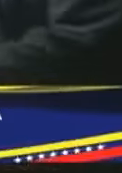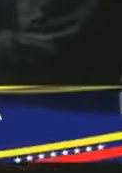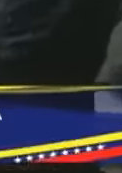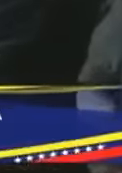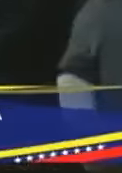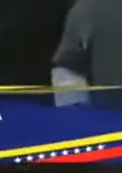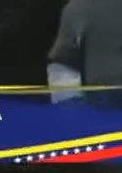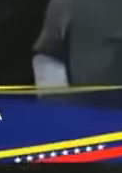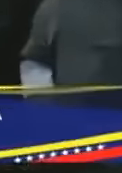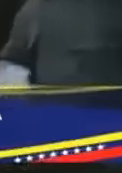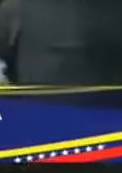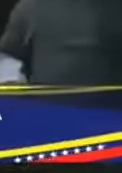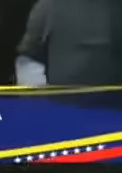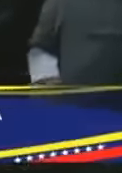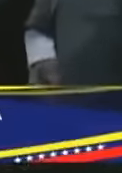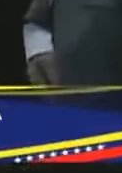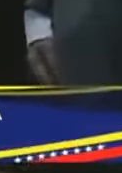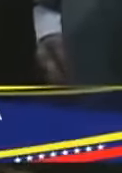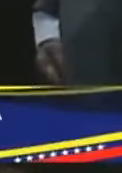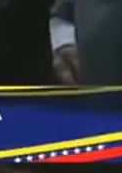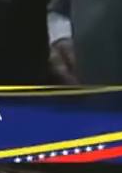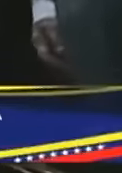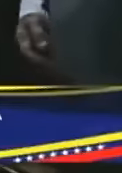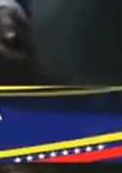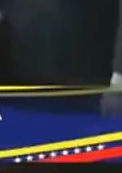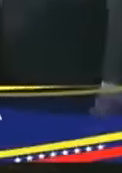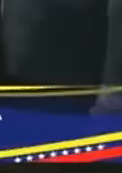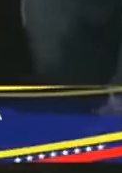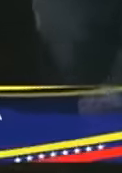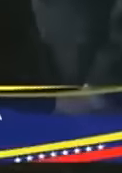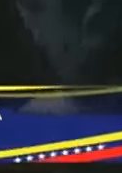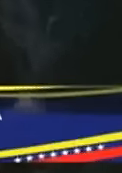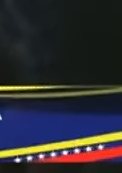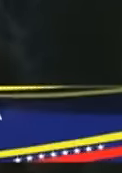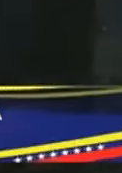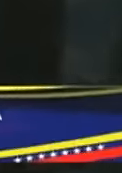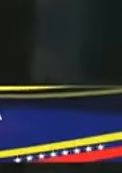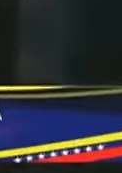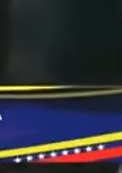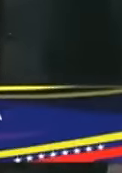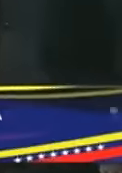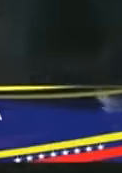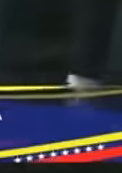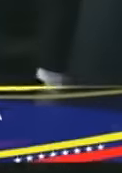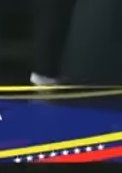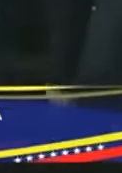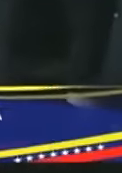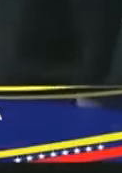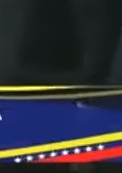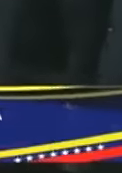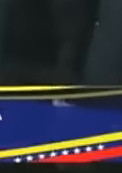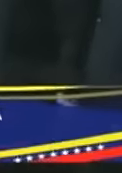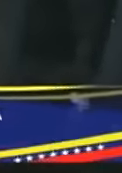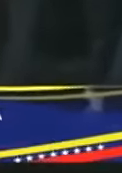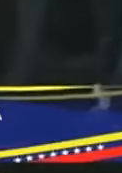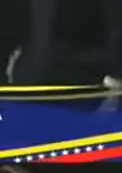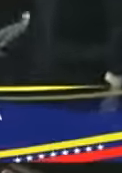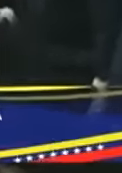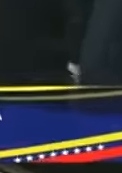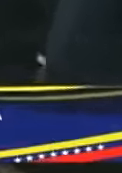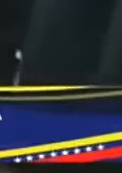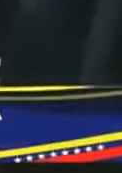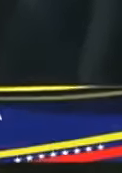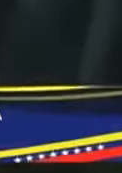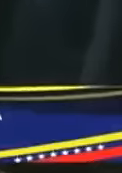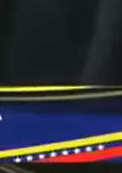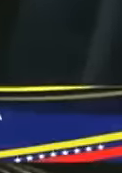sala Ríos Reina del Teatro Teresa Carreño, al diputado Bernabé Gutiérrez. En esta oportunidad también lo